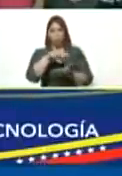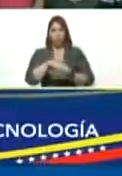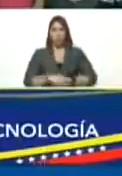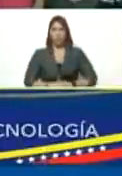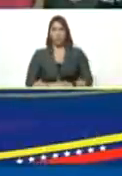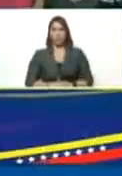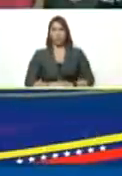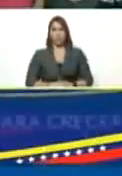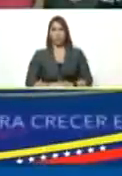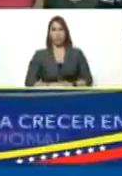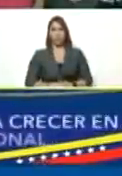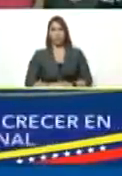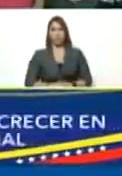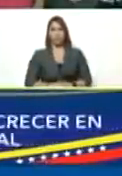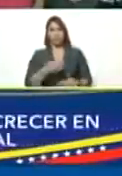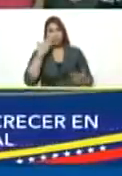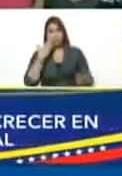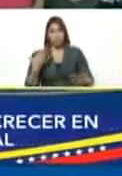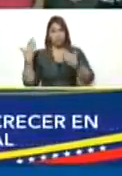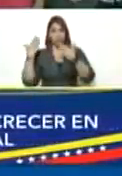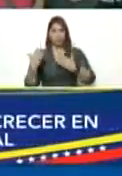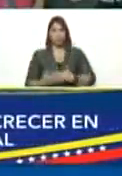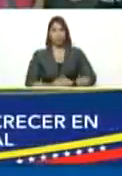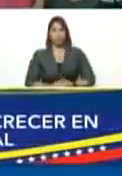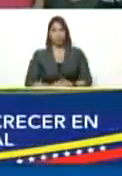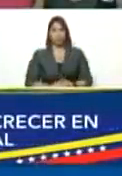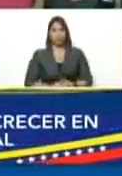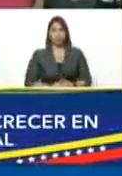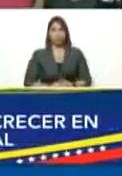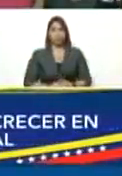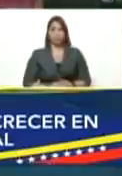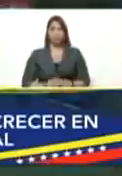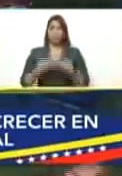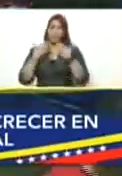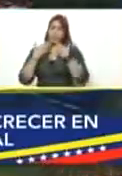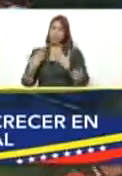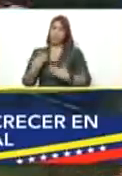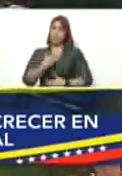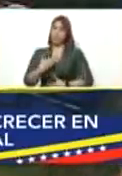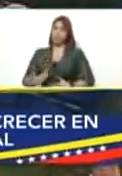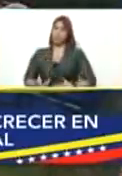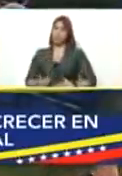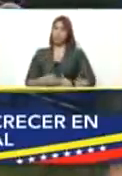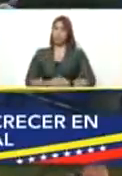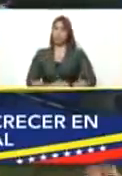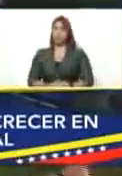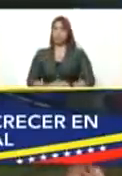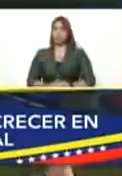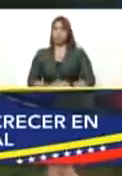Ramón Rivero quiere hablar. Tiene la palabra José Ramón Rivero. Gracias, presidente.